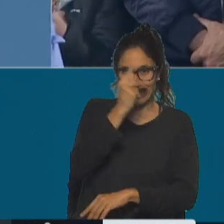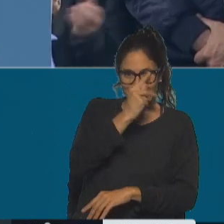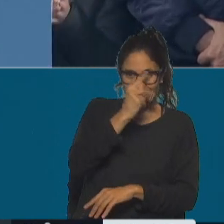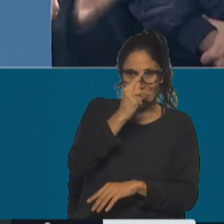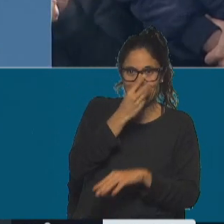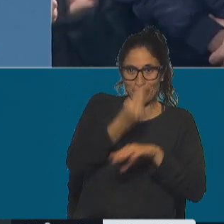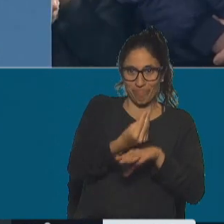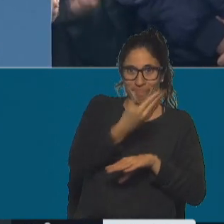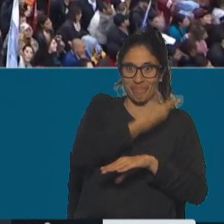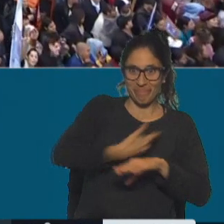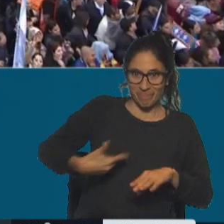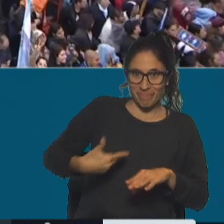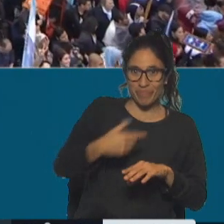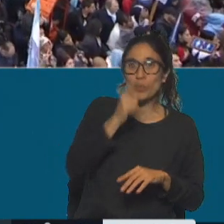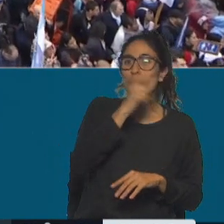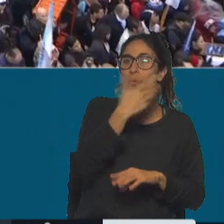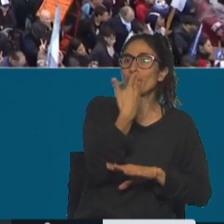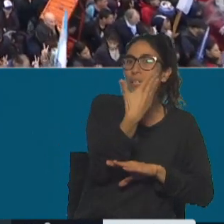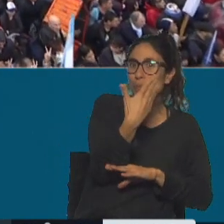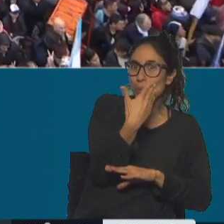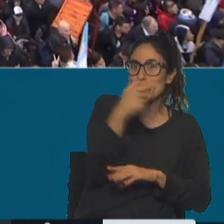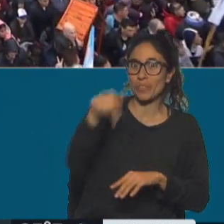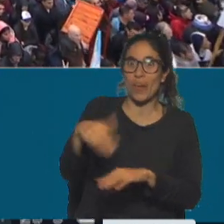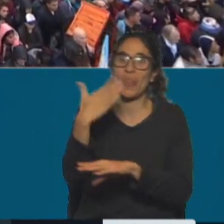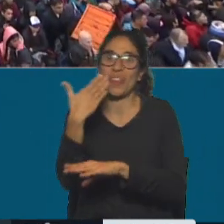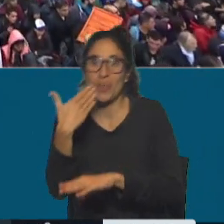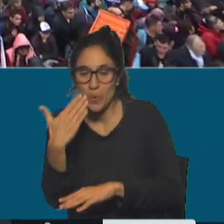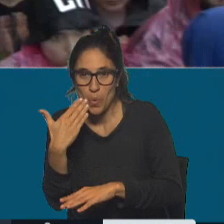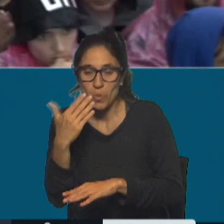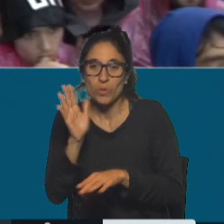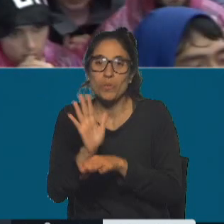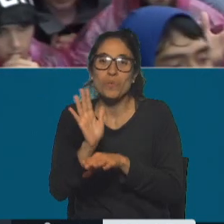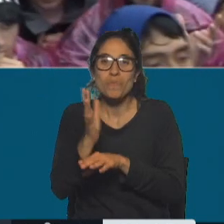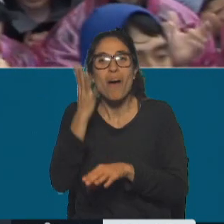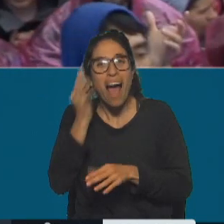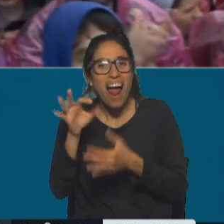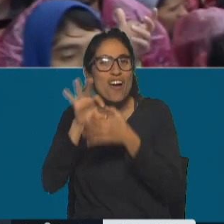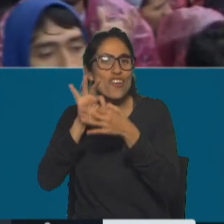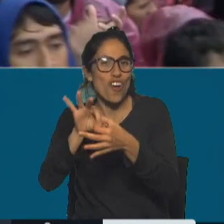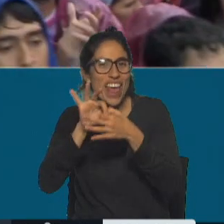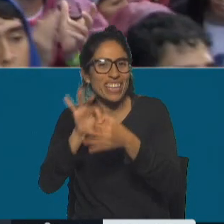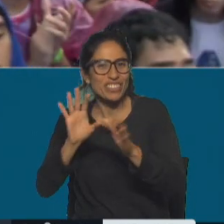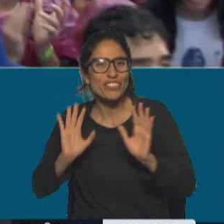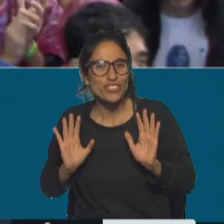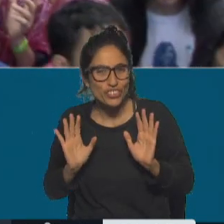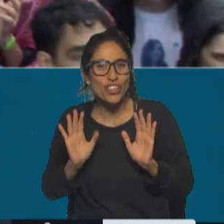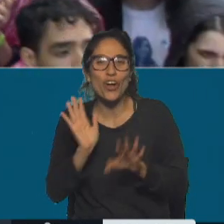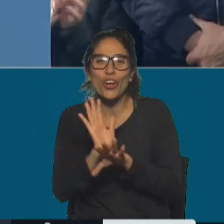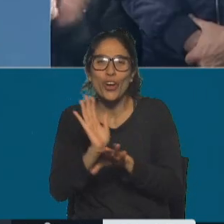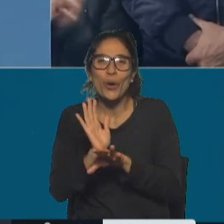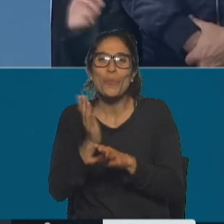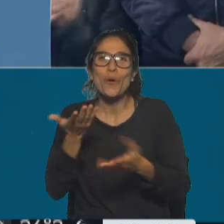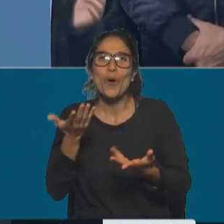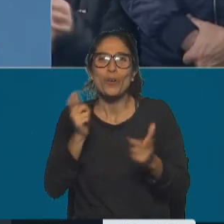la sociedad y volver a repactar también con algo en el orden de la expectativa, de cierta esperanza, una búsqueda en ese